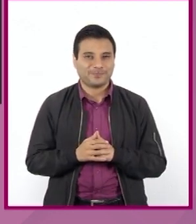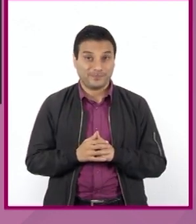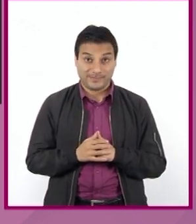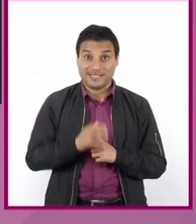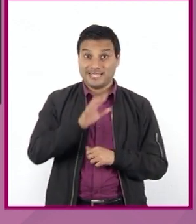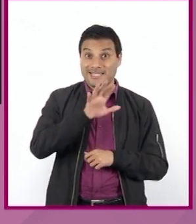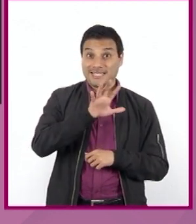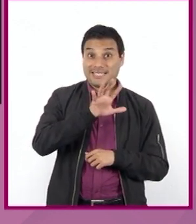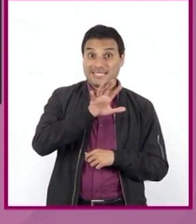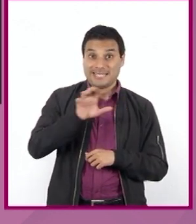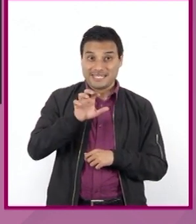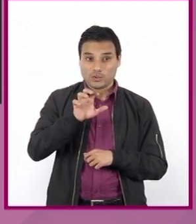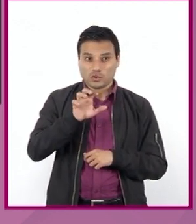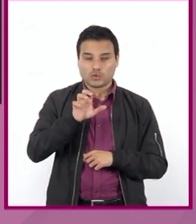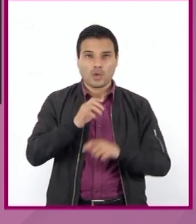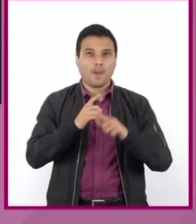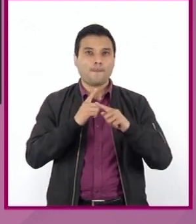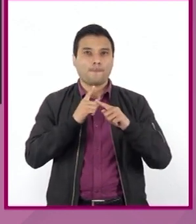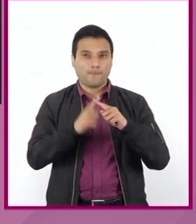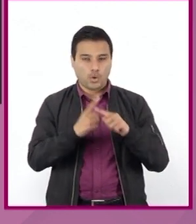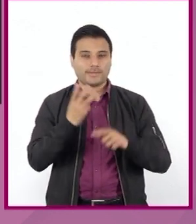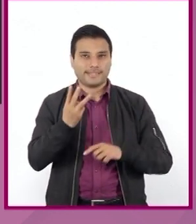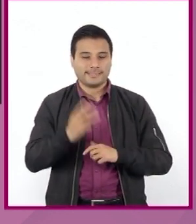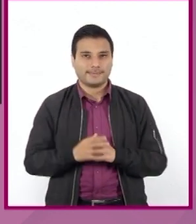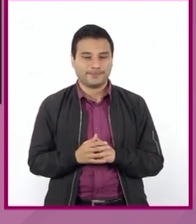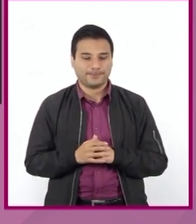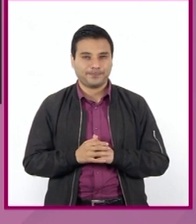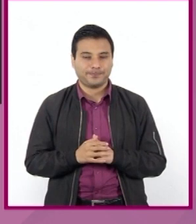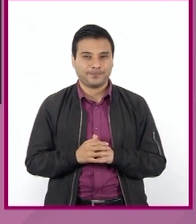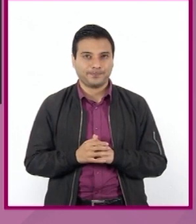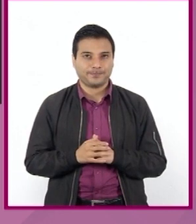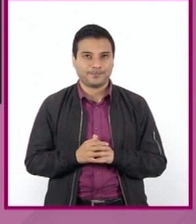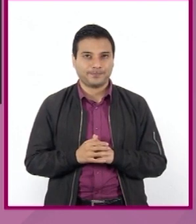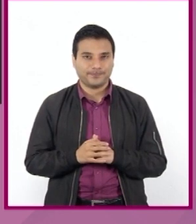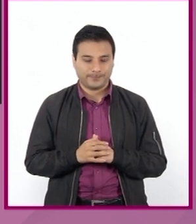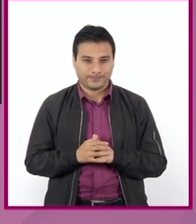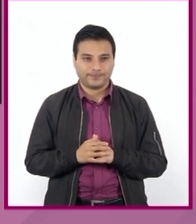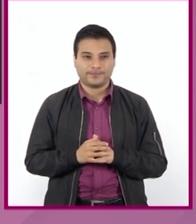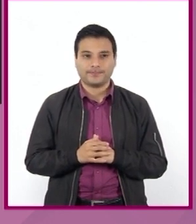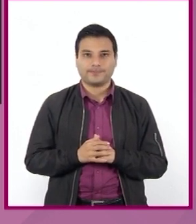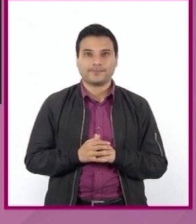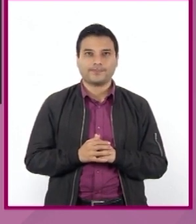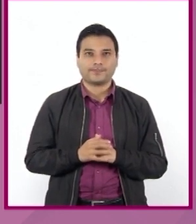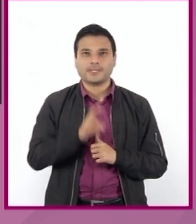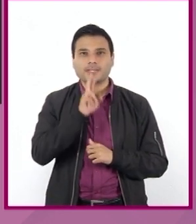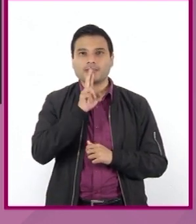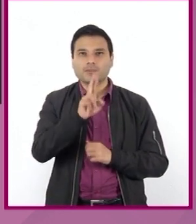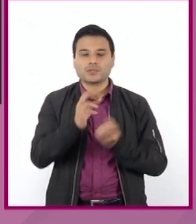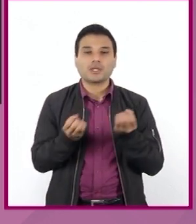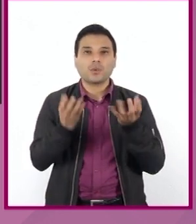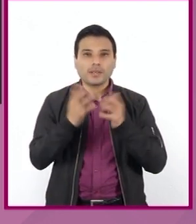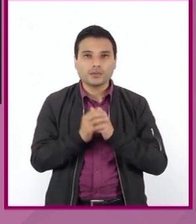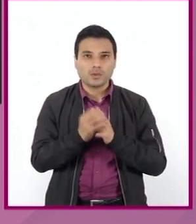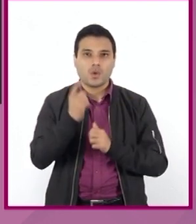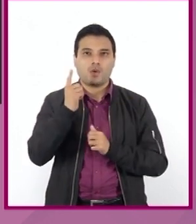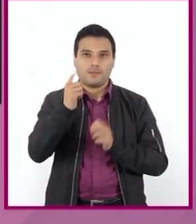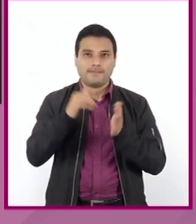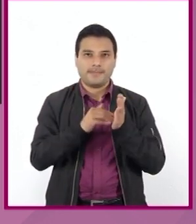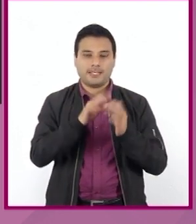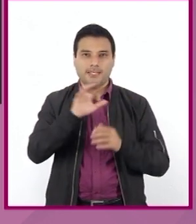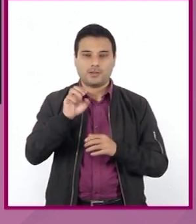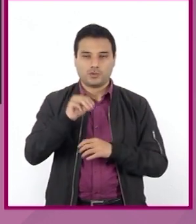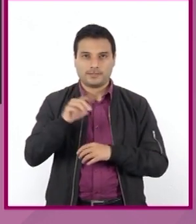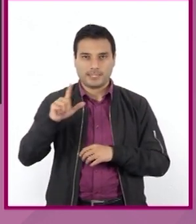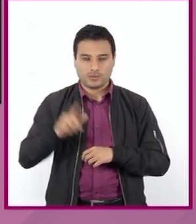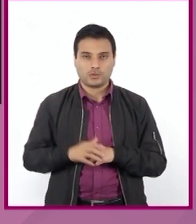1, se triplica la cantidad en mililitros de té. Por lo tanto, son 1500 mililitros. Para el